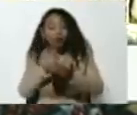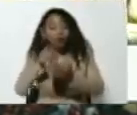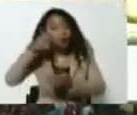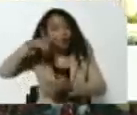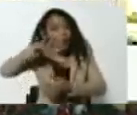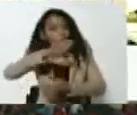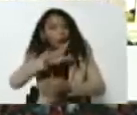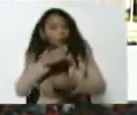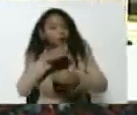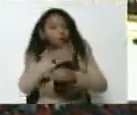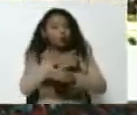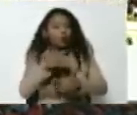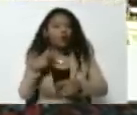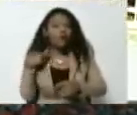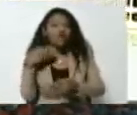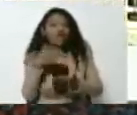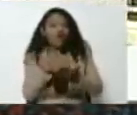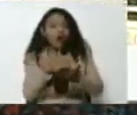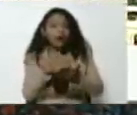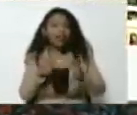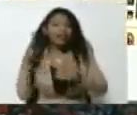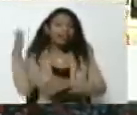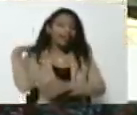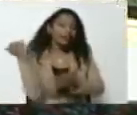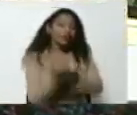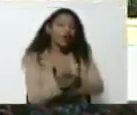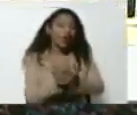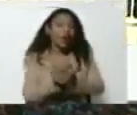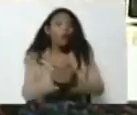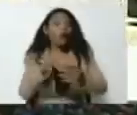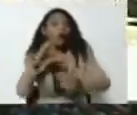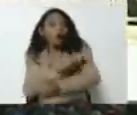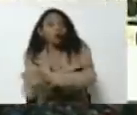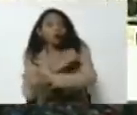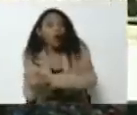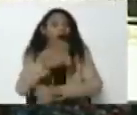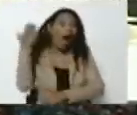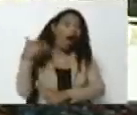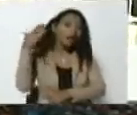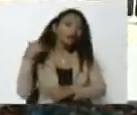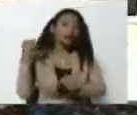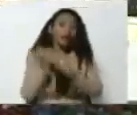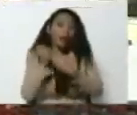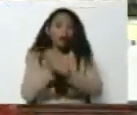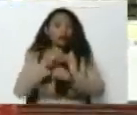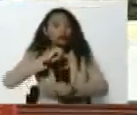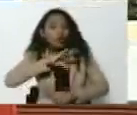donde fuera traicionado por las oligarquías y las cúpulas de entonces.